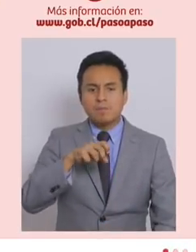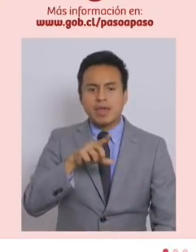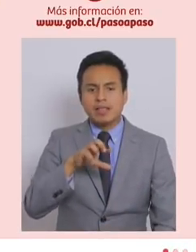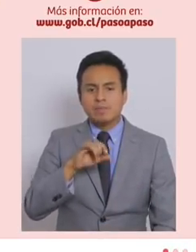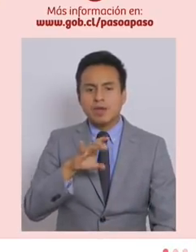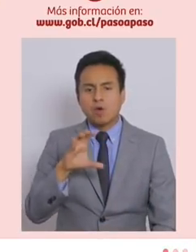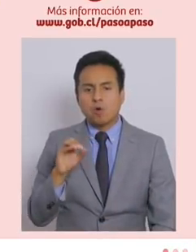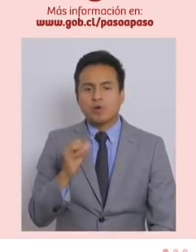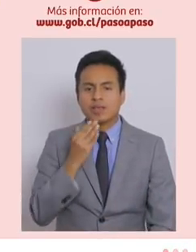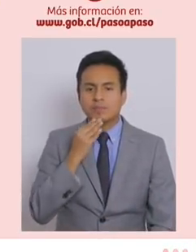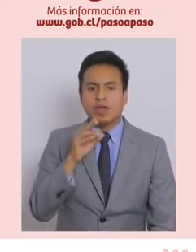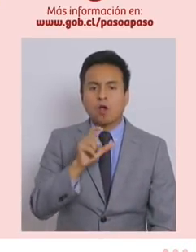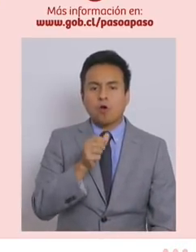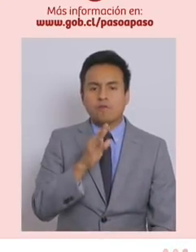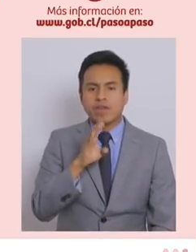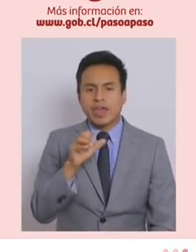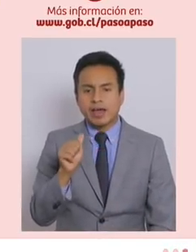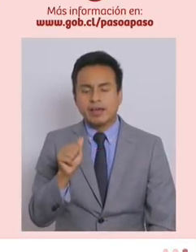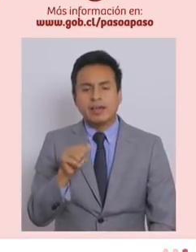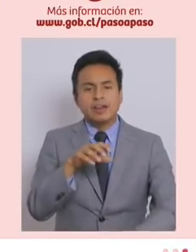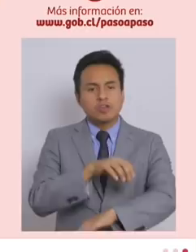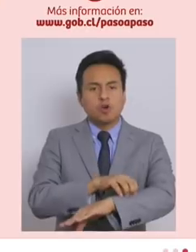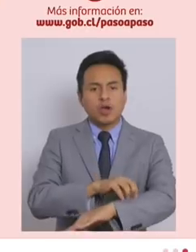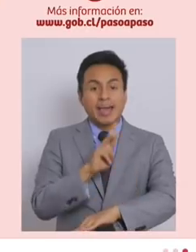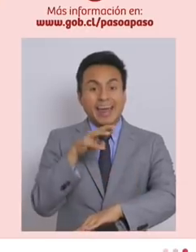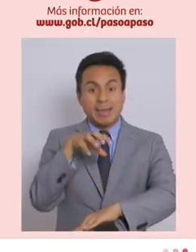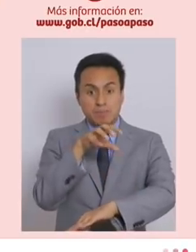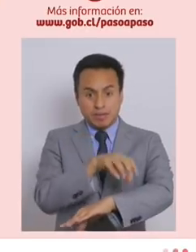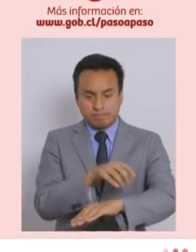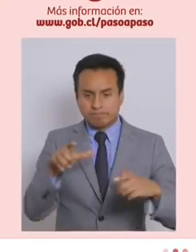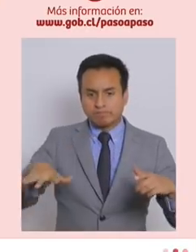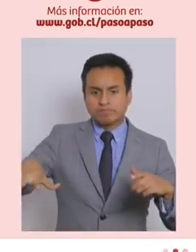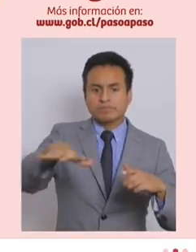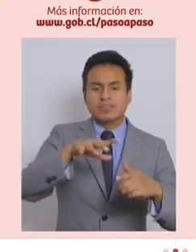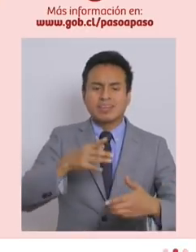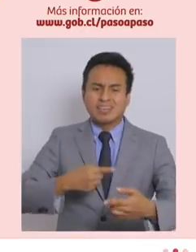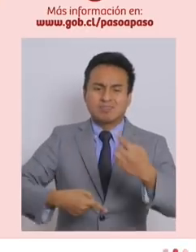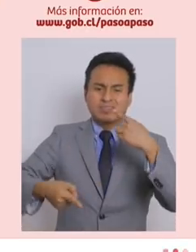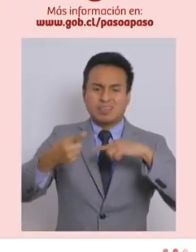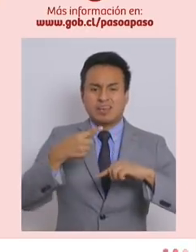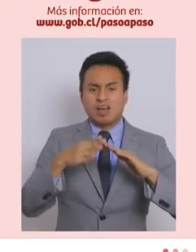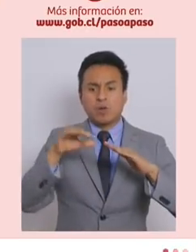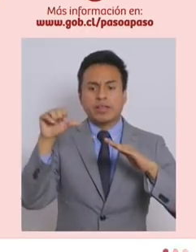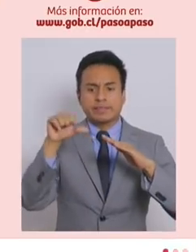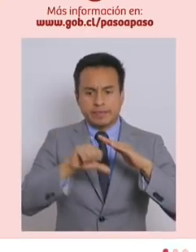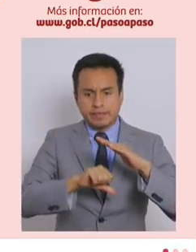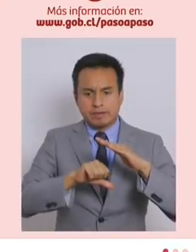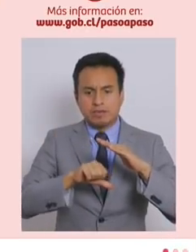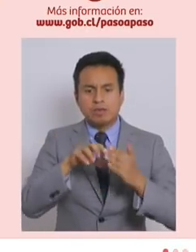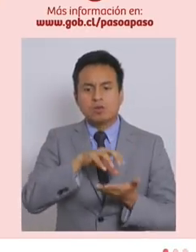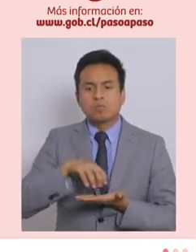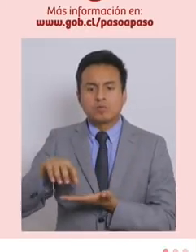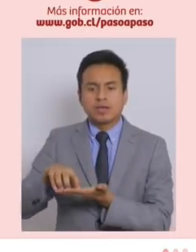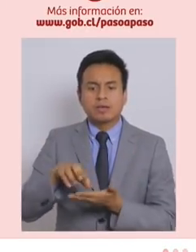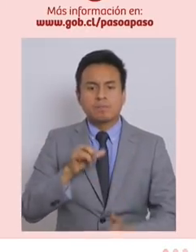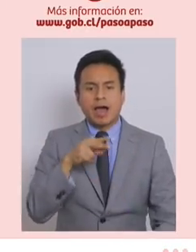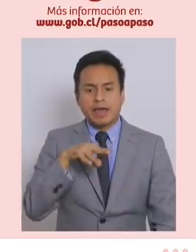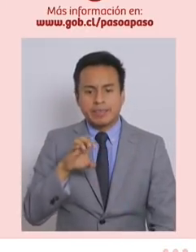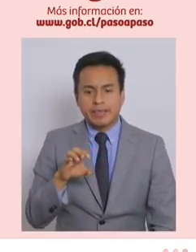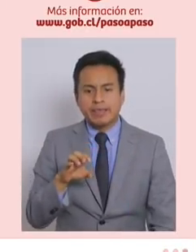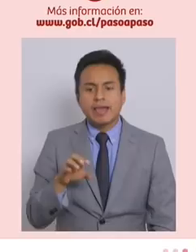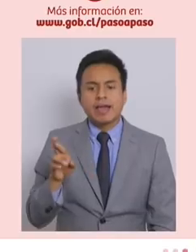gorbea en la región metropolitana retroceden a cuarentena las comunas de paine